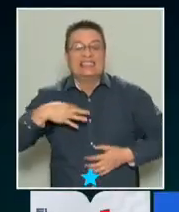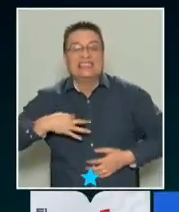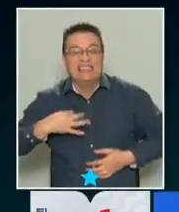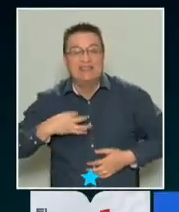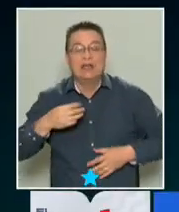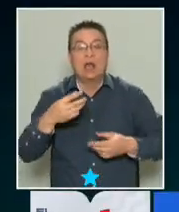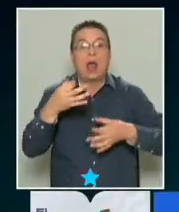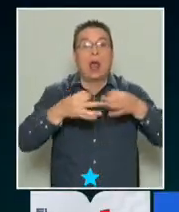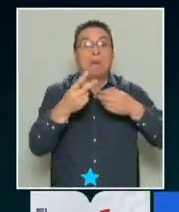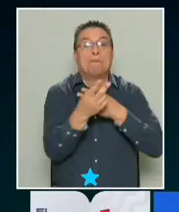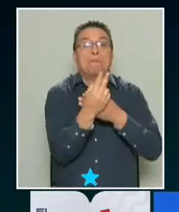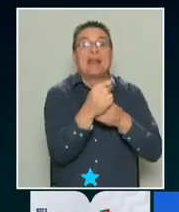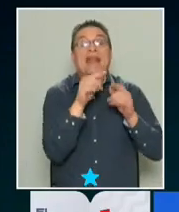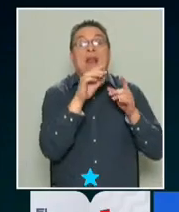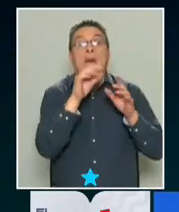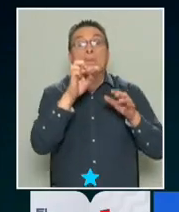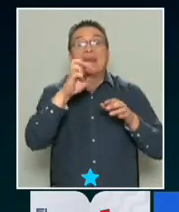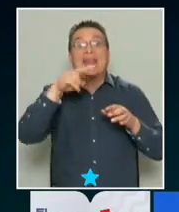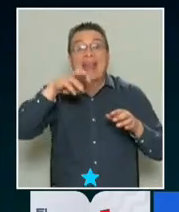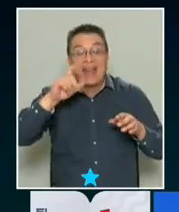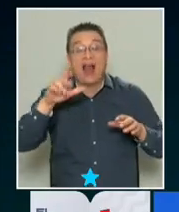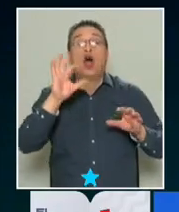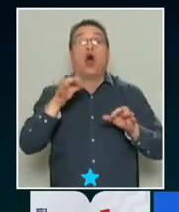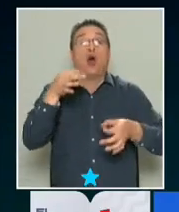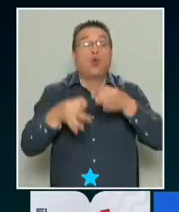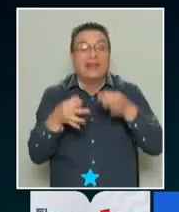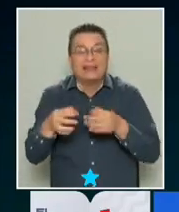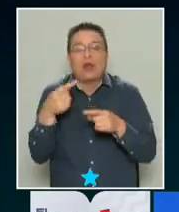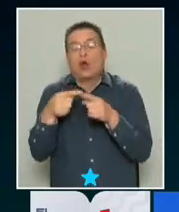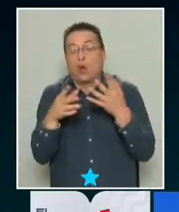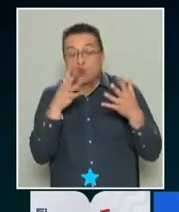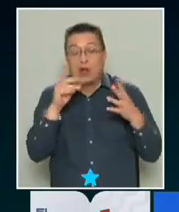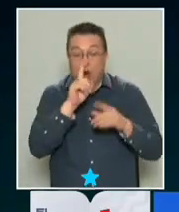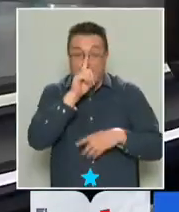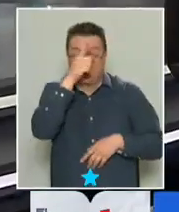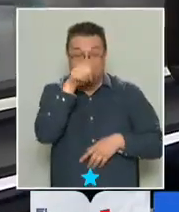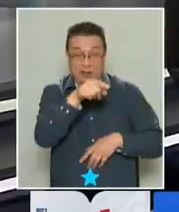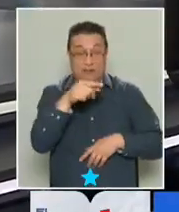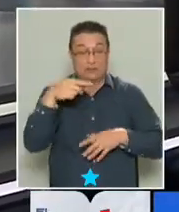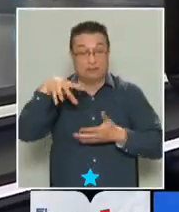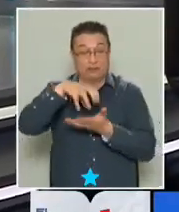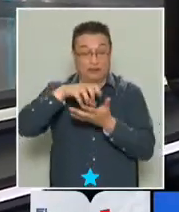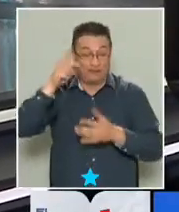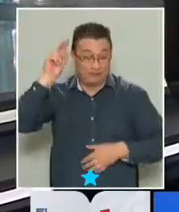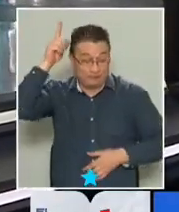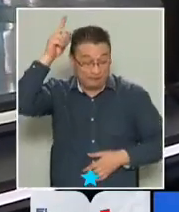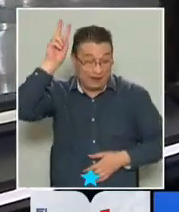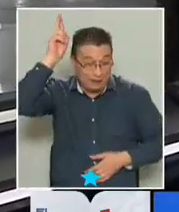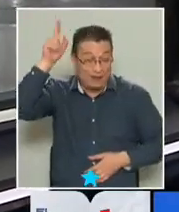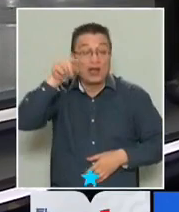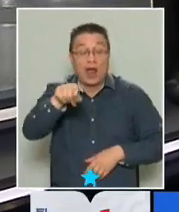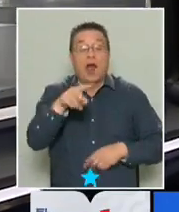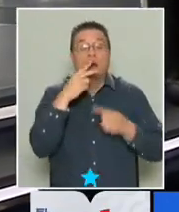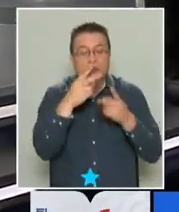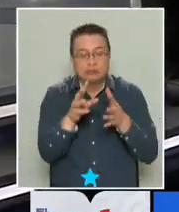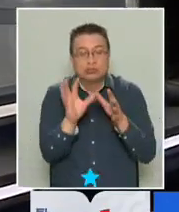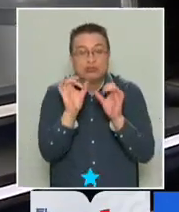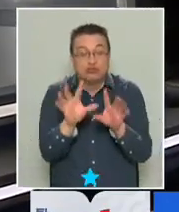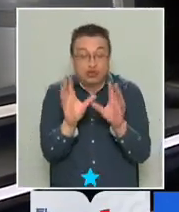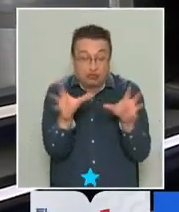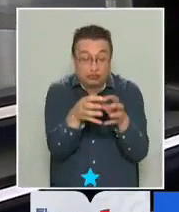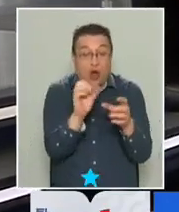familiares hoy en que espacios geográficos y en la costumbre indígena sigue a la persona o más bien en un espacio acotado